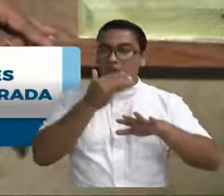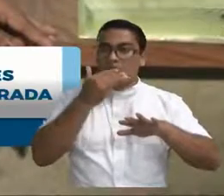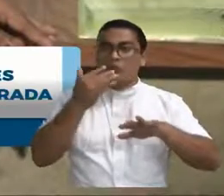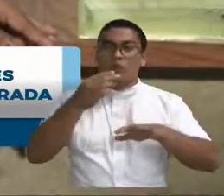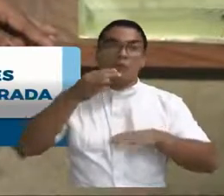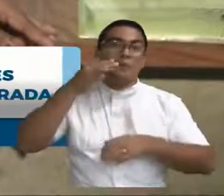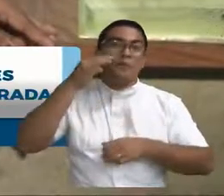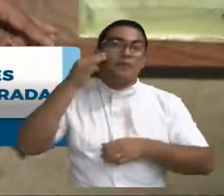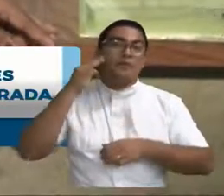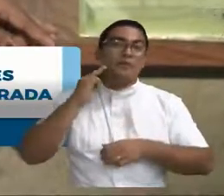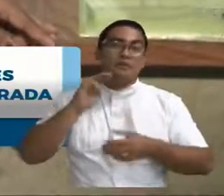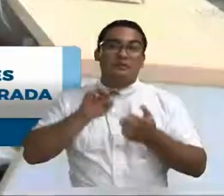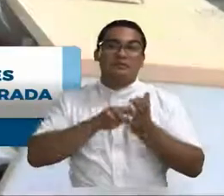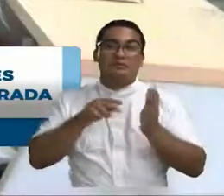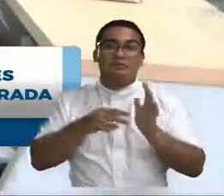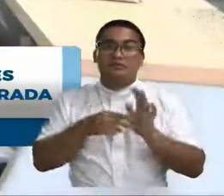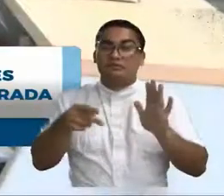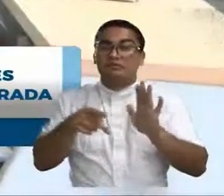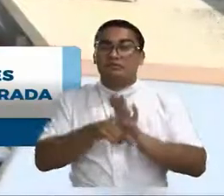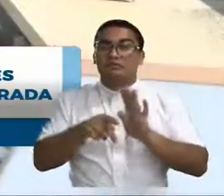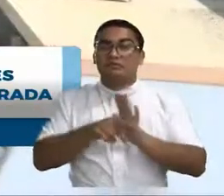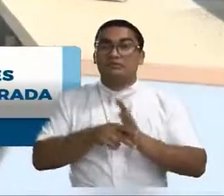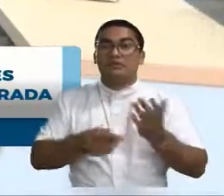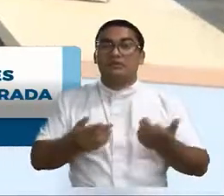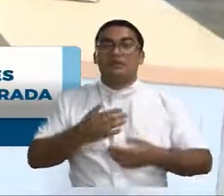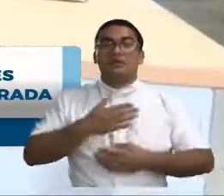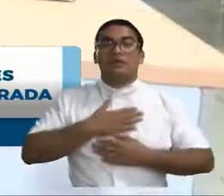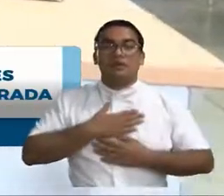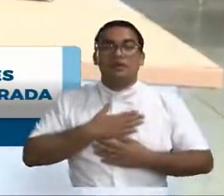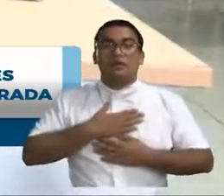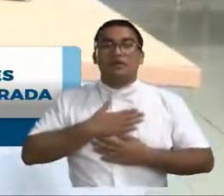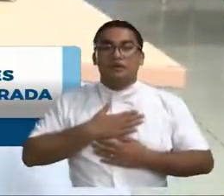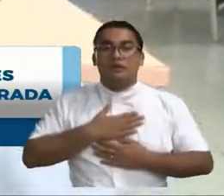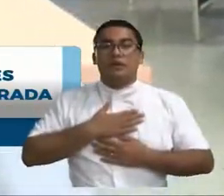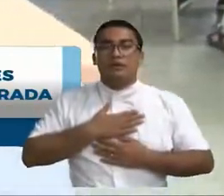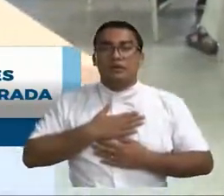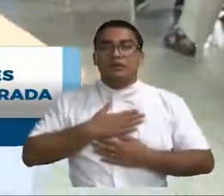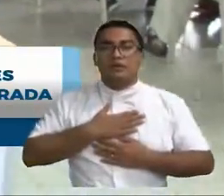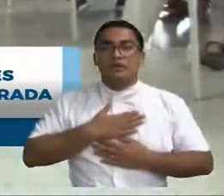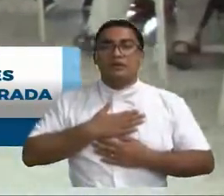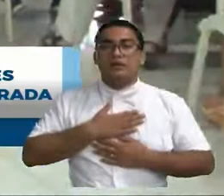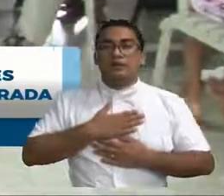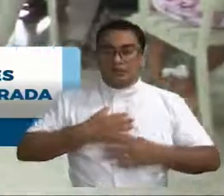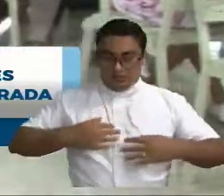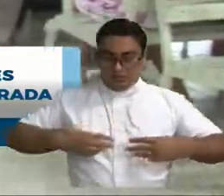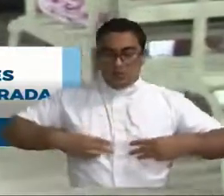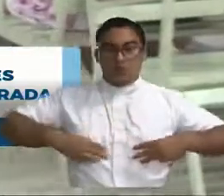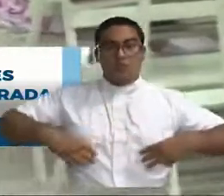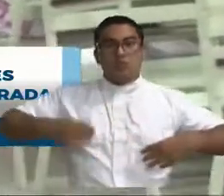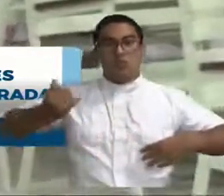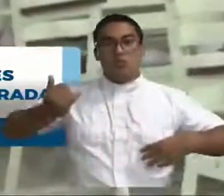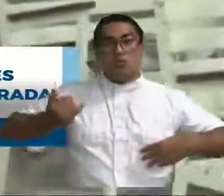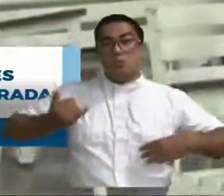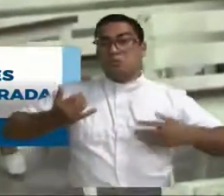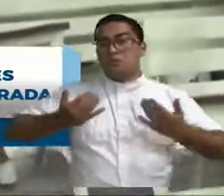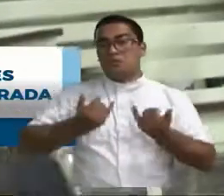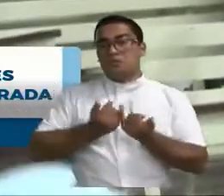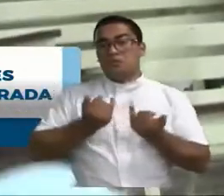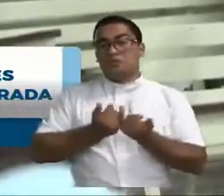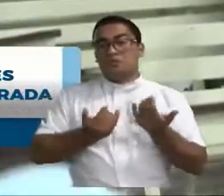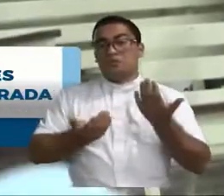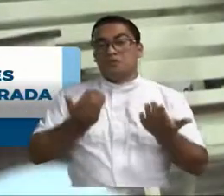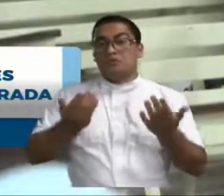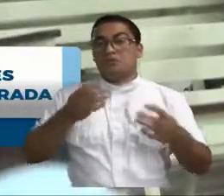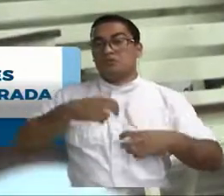morado, esos son signos de alarma. Si él respira muy rápido y se le repintan pues las costillas al bebé, eso es otro signo